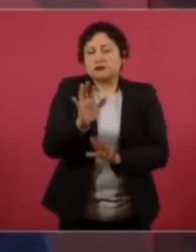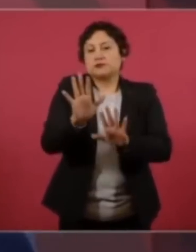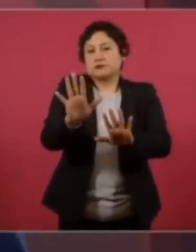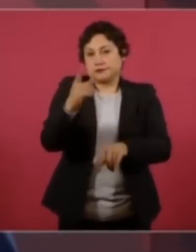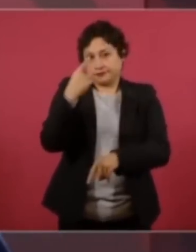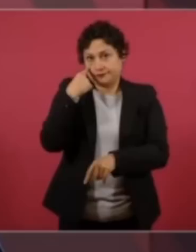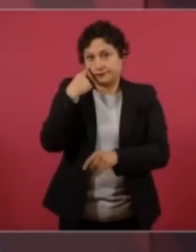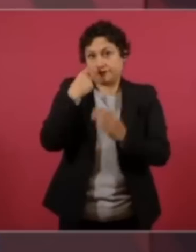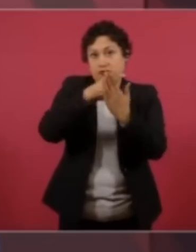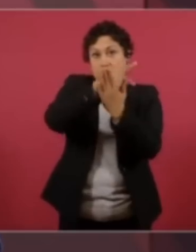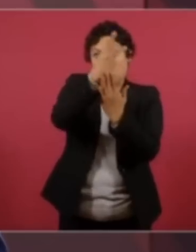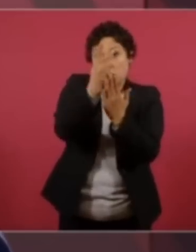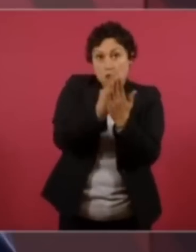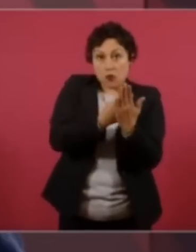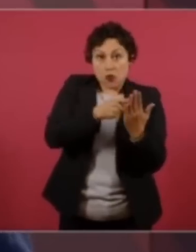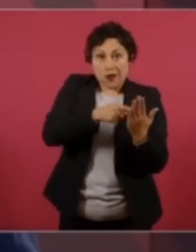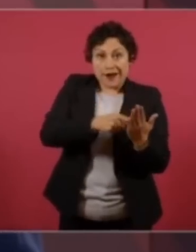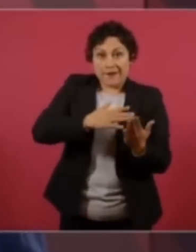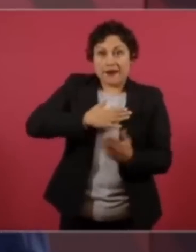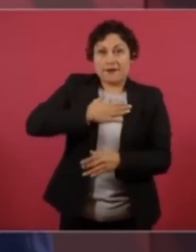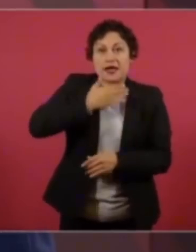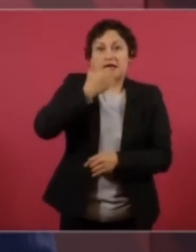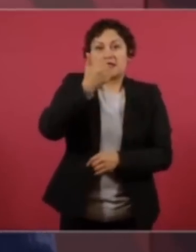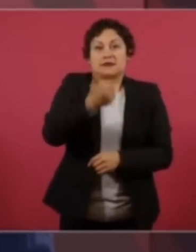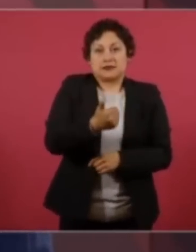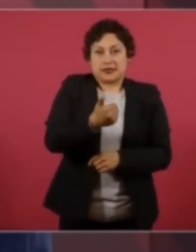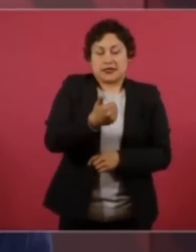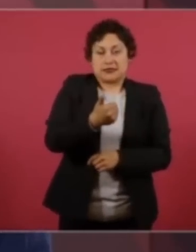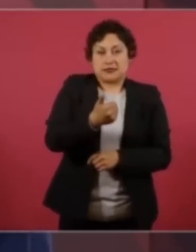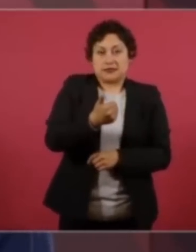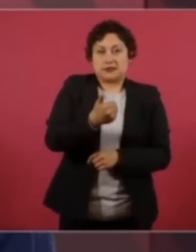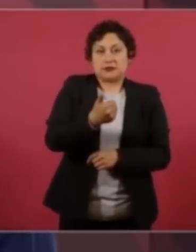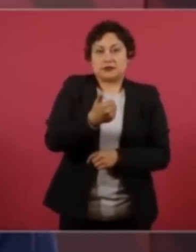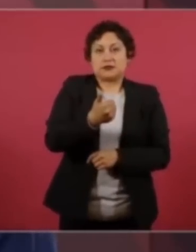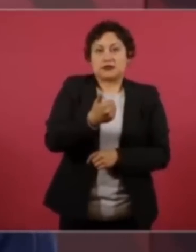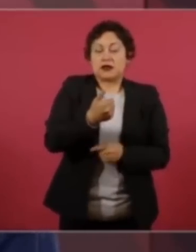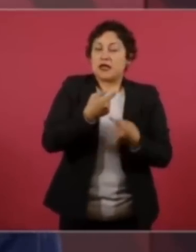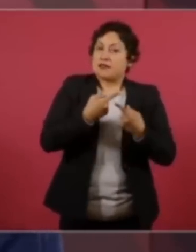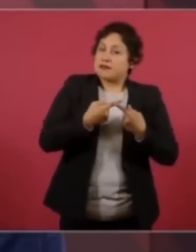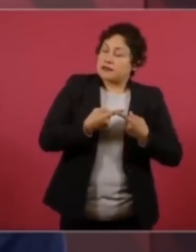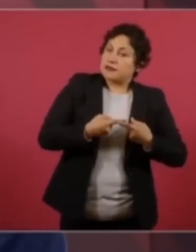van en contra de su